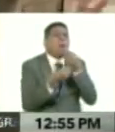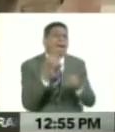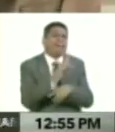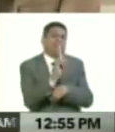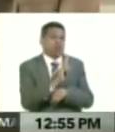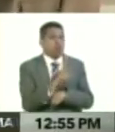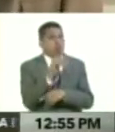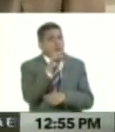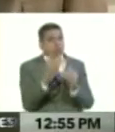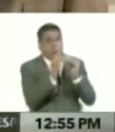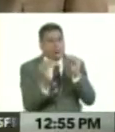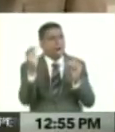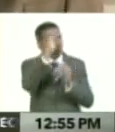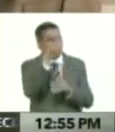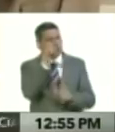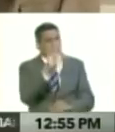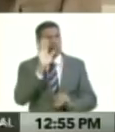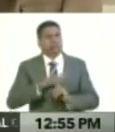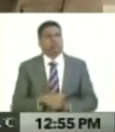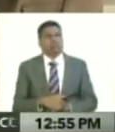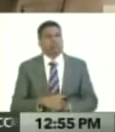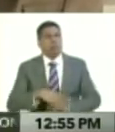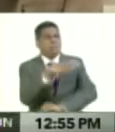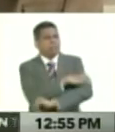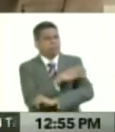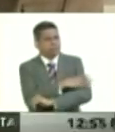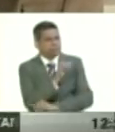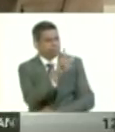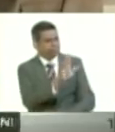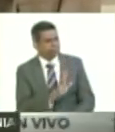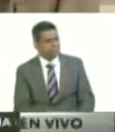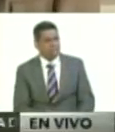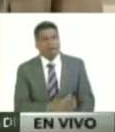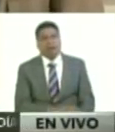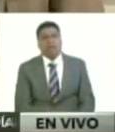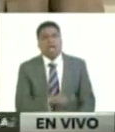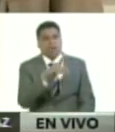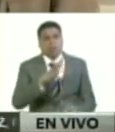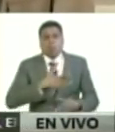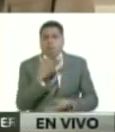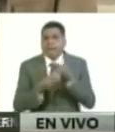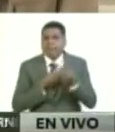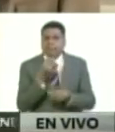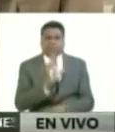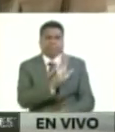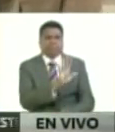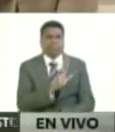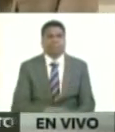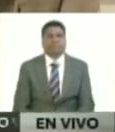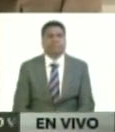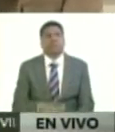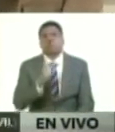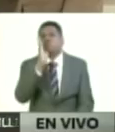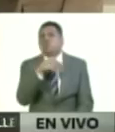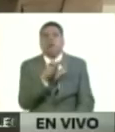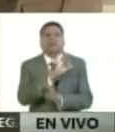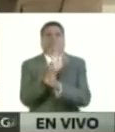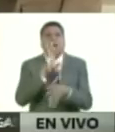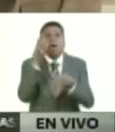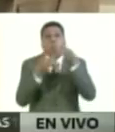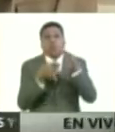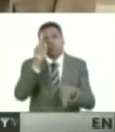y es la Constitución la que presenta los mecanismos para que ellos cumplan. No existe la figura del juicio político,